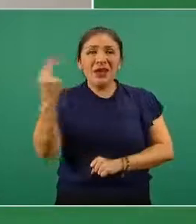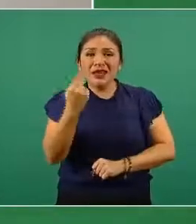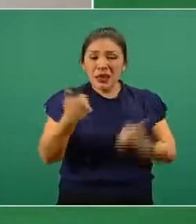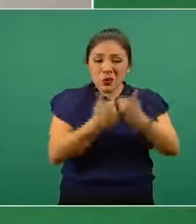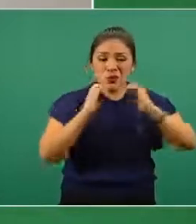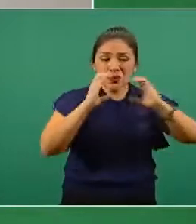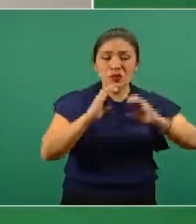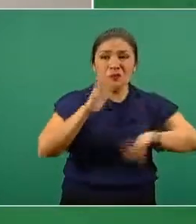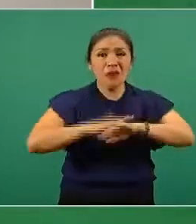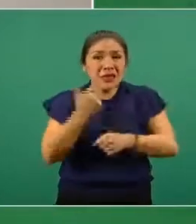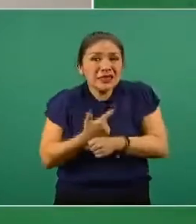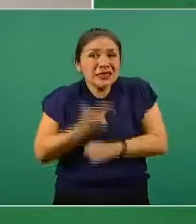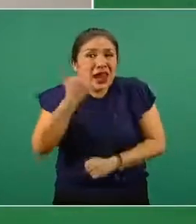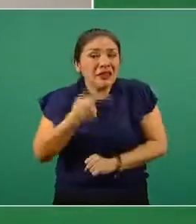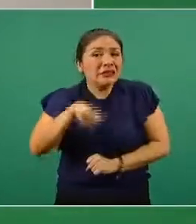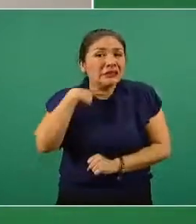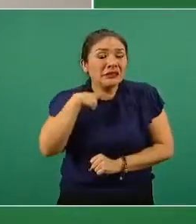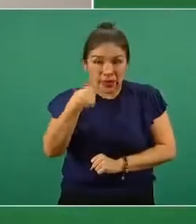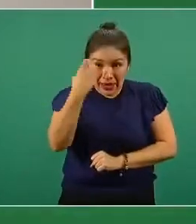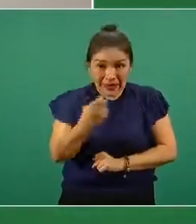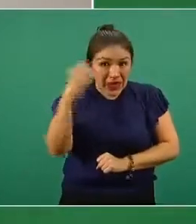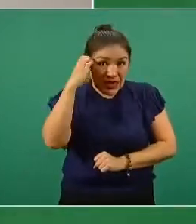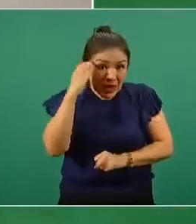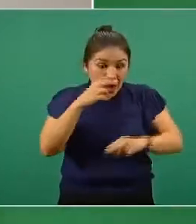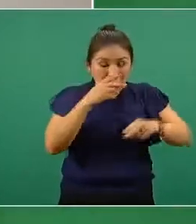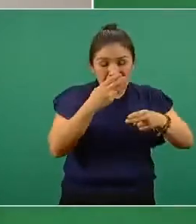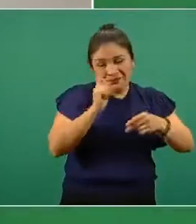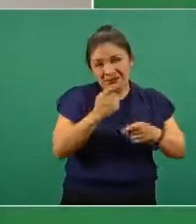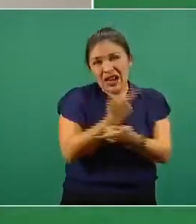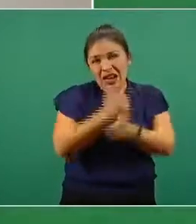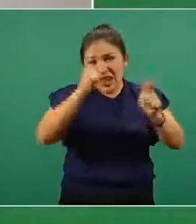cuidados críticos. Estas camas disponibles